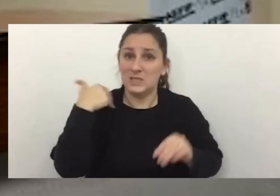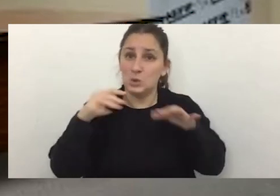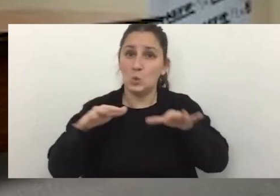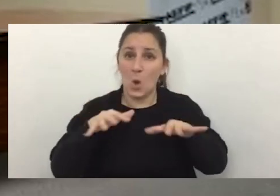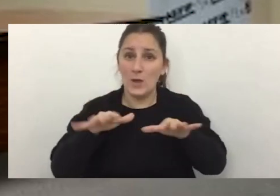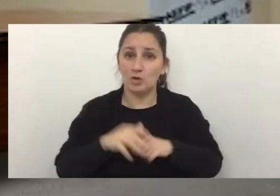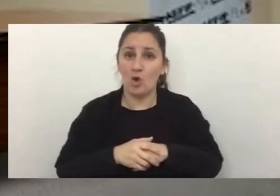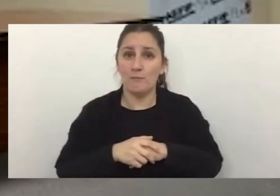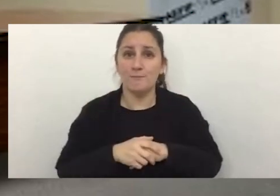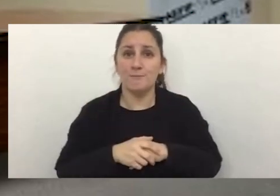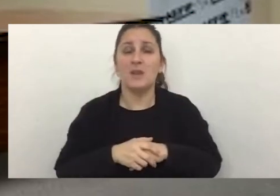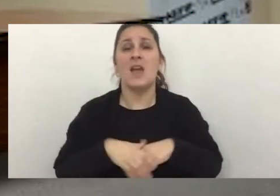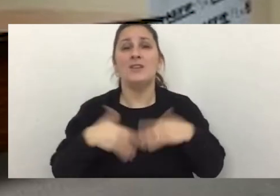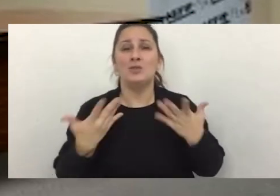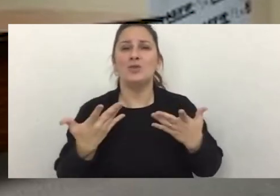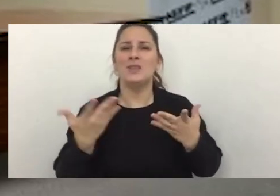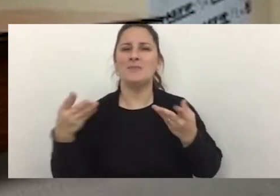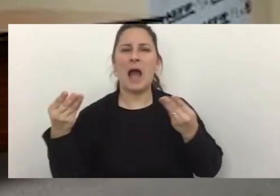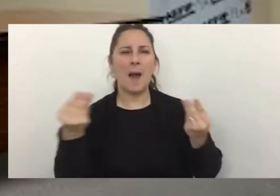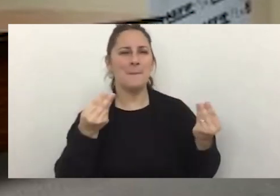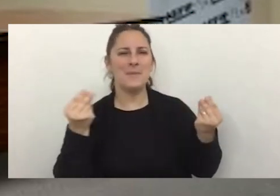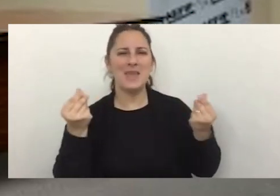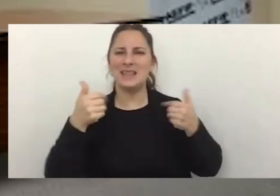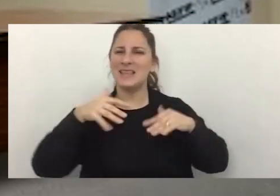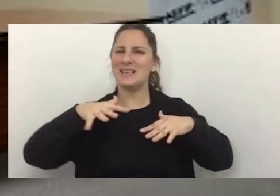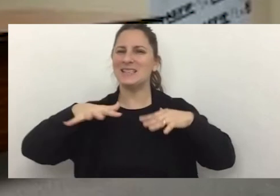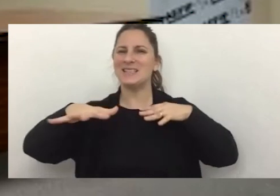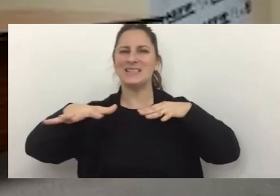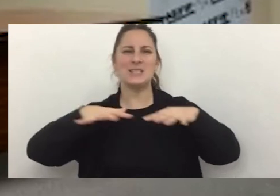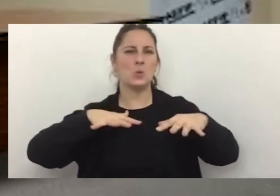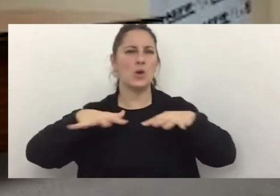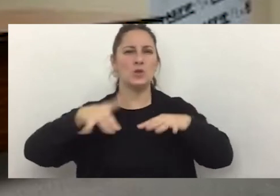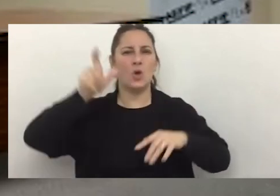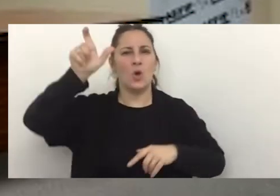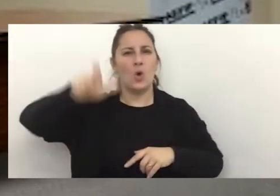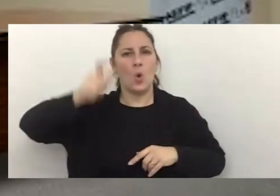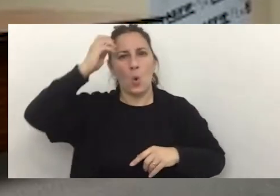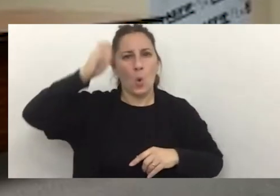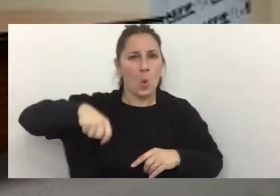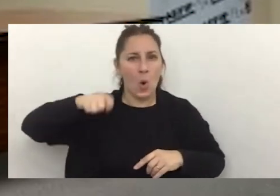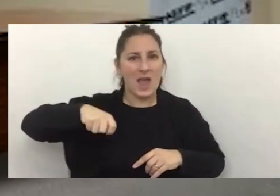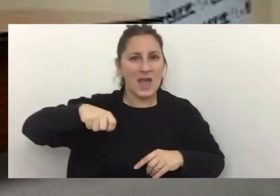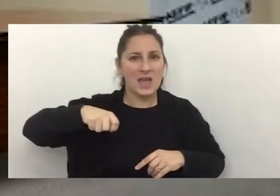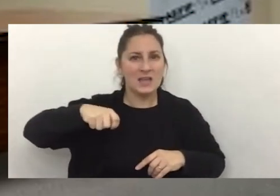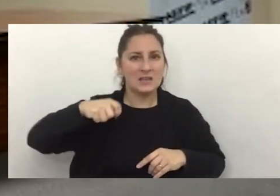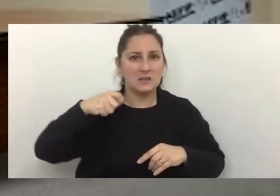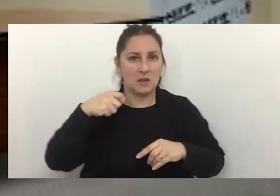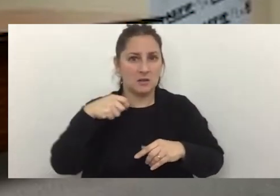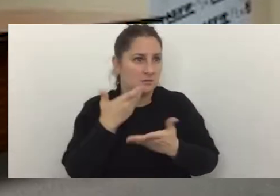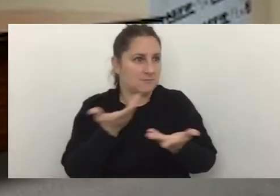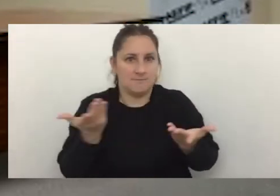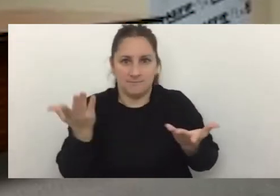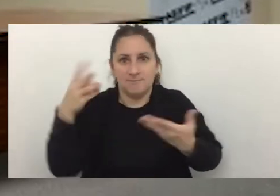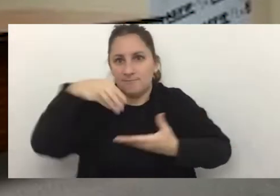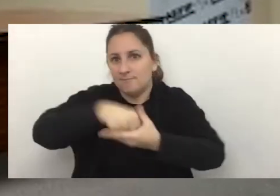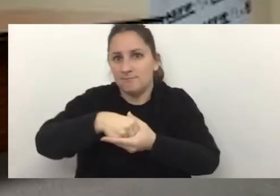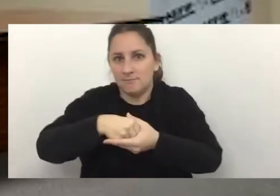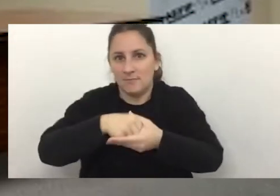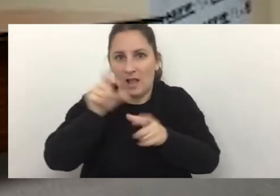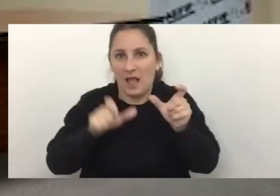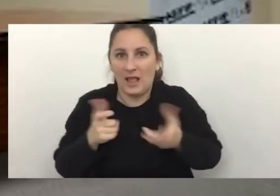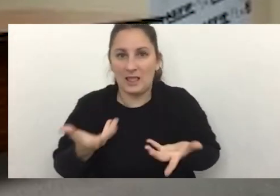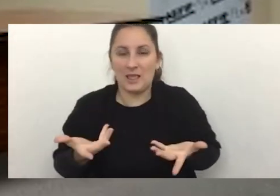generó un clima, ¿no?, donde los jueces no son ajenos al resto de la población. Yo tengo una